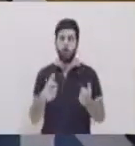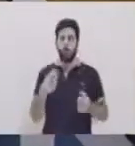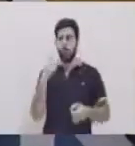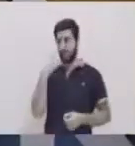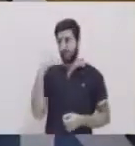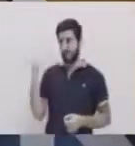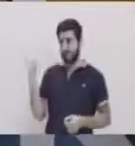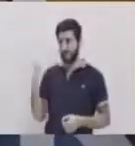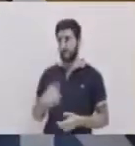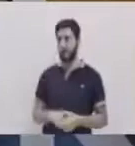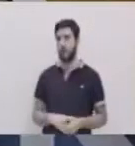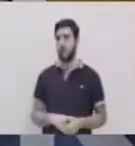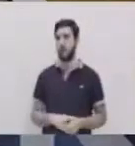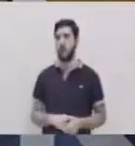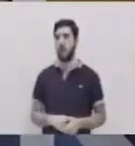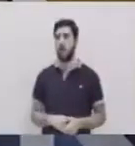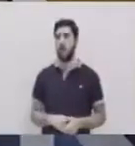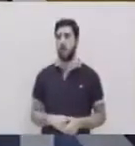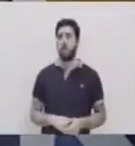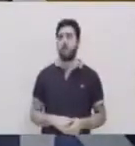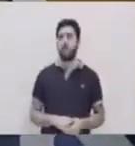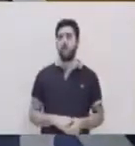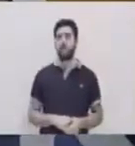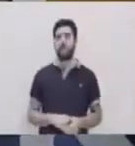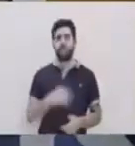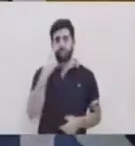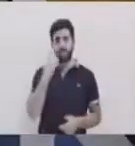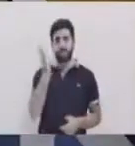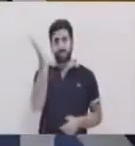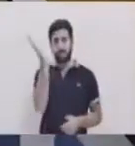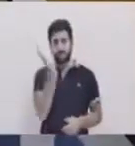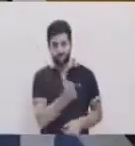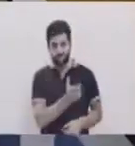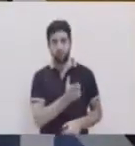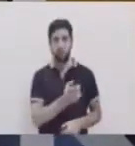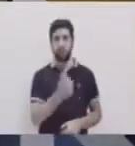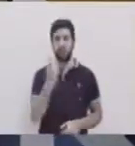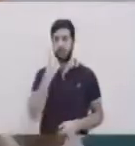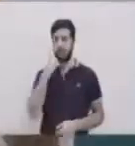esta siempre se mantenía adentro. Entonces inclinada, pero esta sí se va a salir.